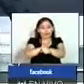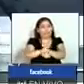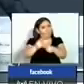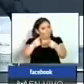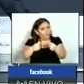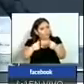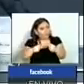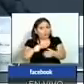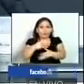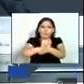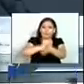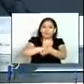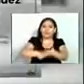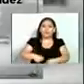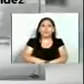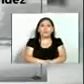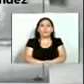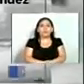Contra la COVID-19